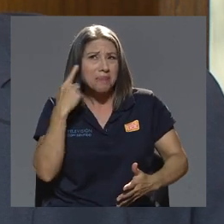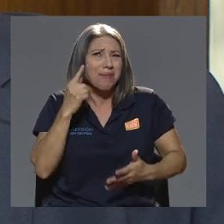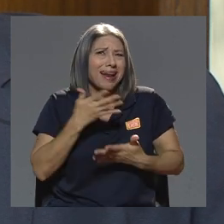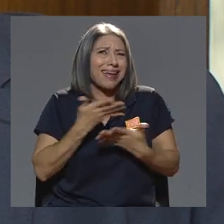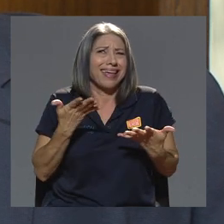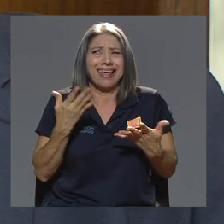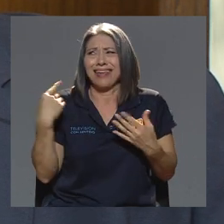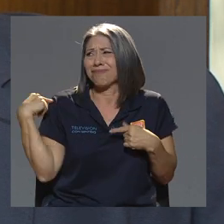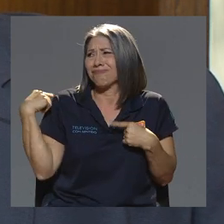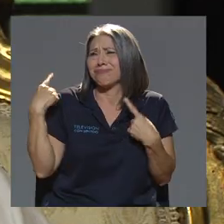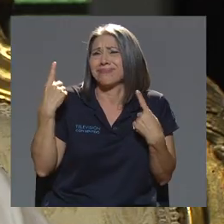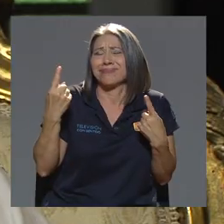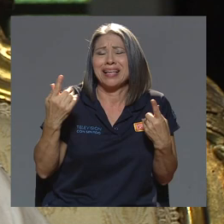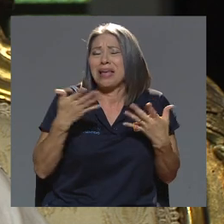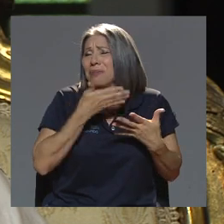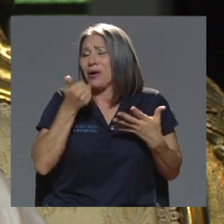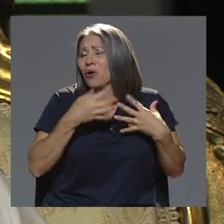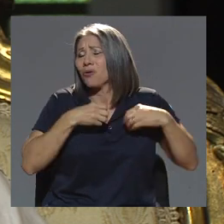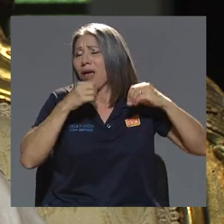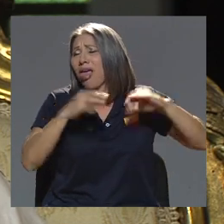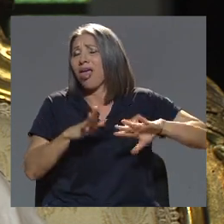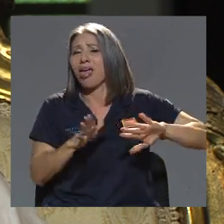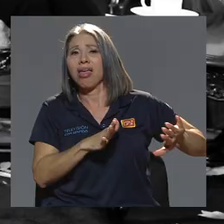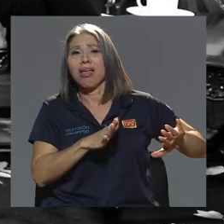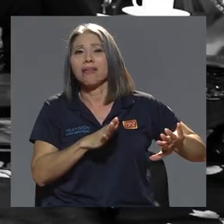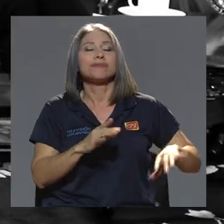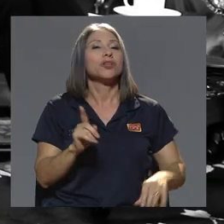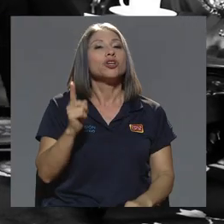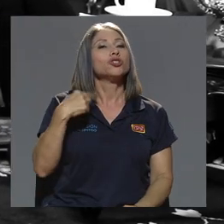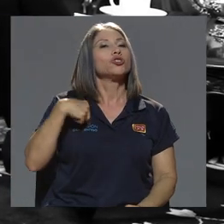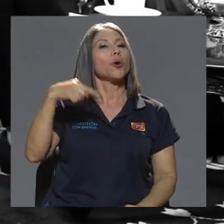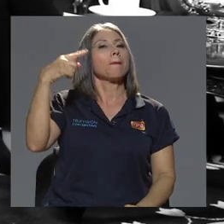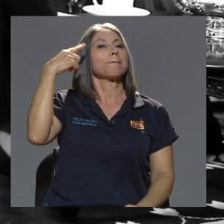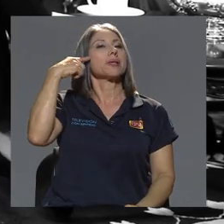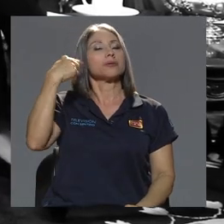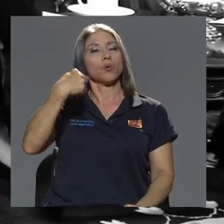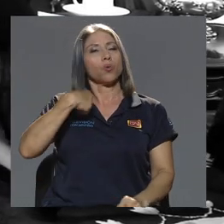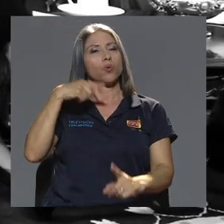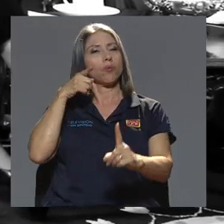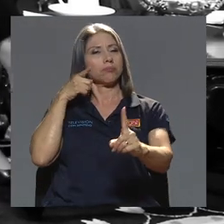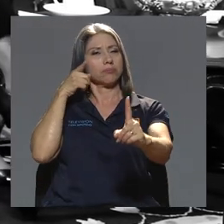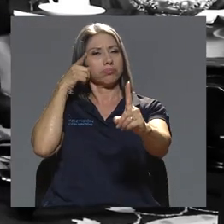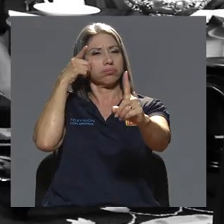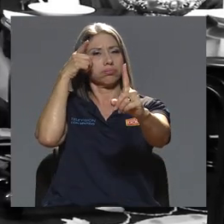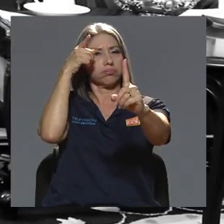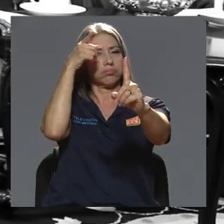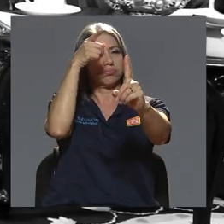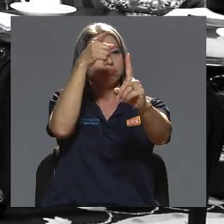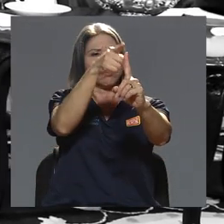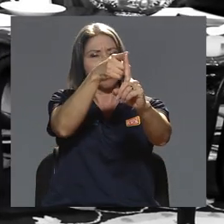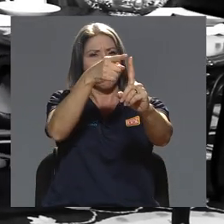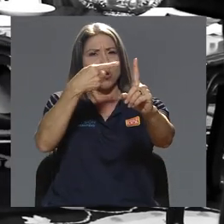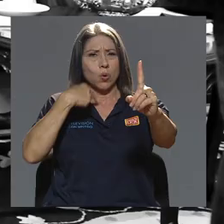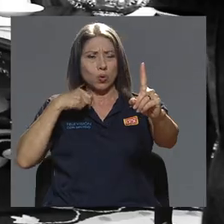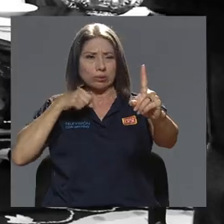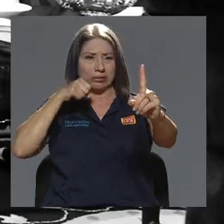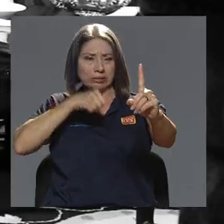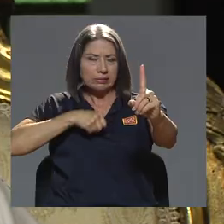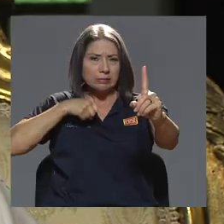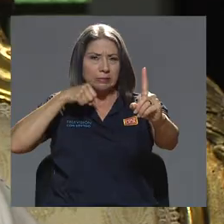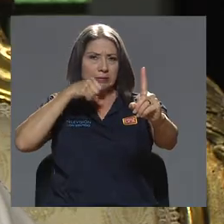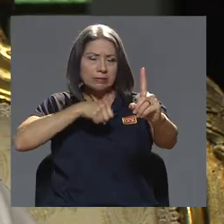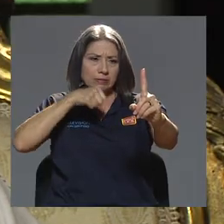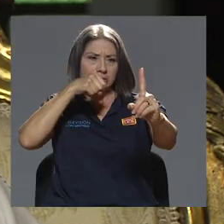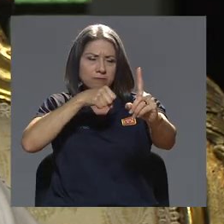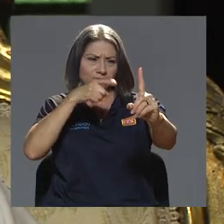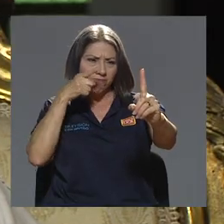todo botado? Yo creo que cuando uno tiene una meta muy clara, cuando uno es persistente,